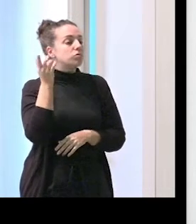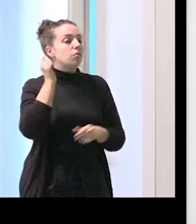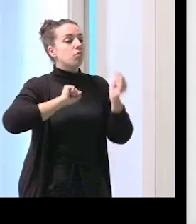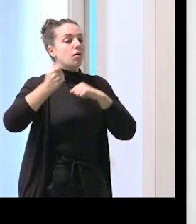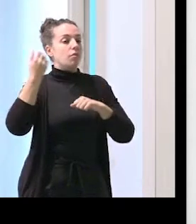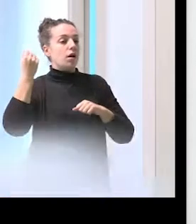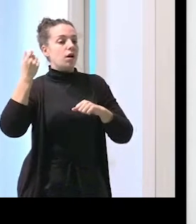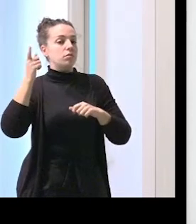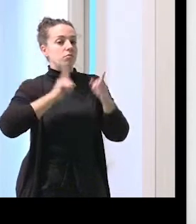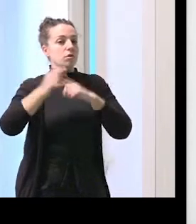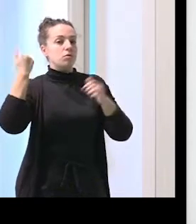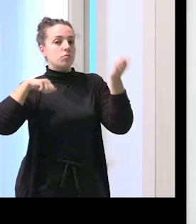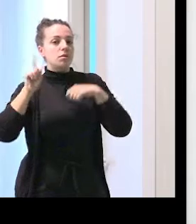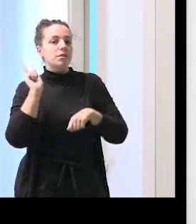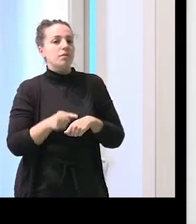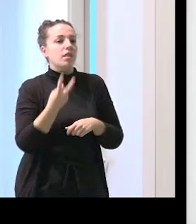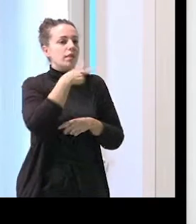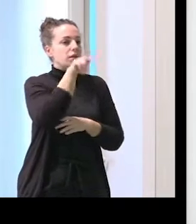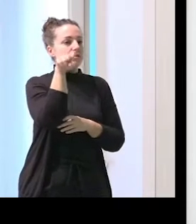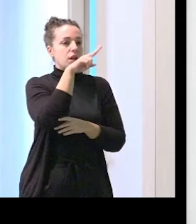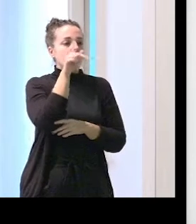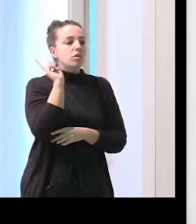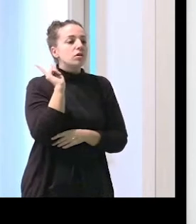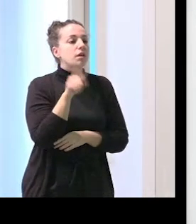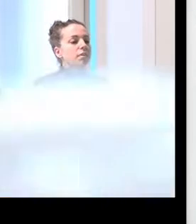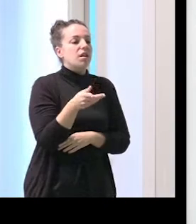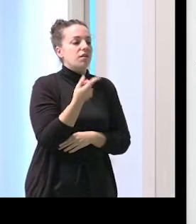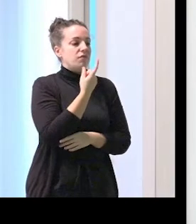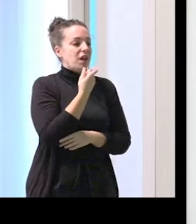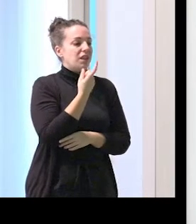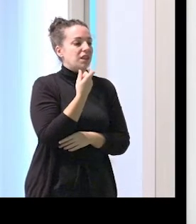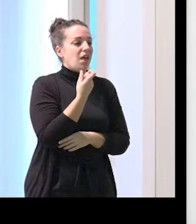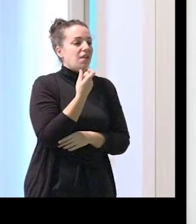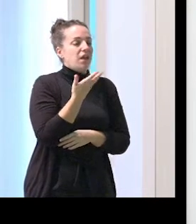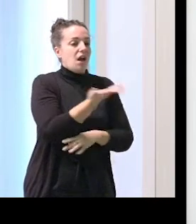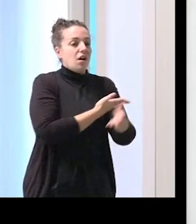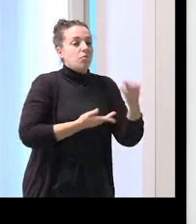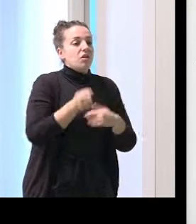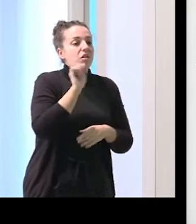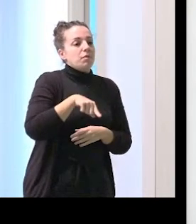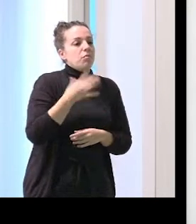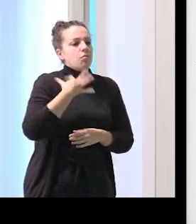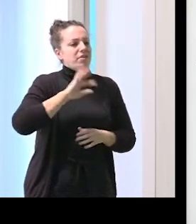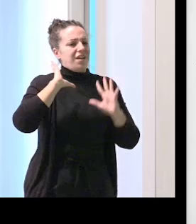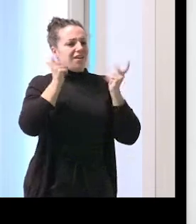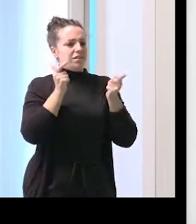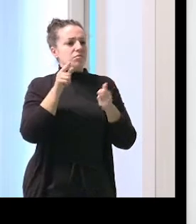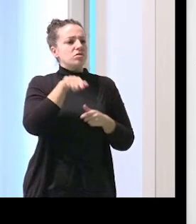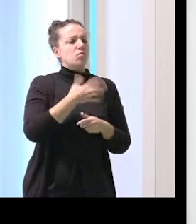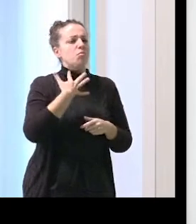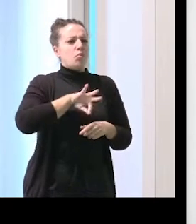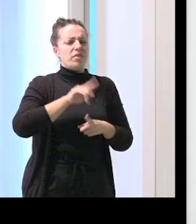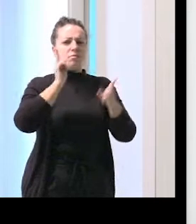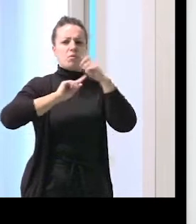déficit de atención, distracción, retraimiento social, falta de cooperación o agresividad. Y a veces se les atribuye a otro tipo de trastornos y no